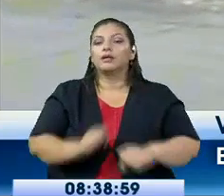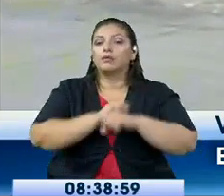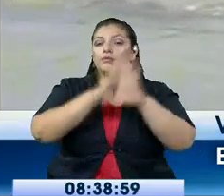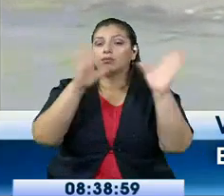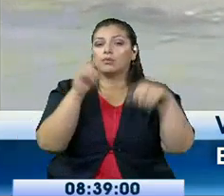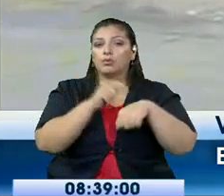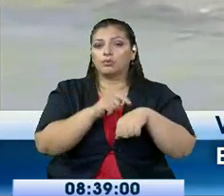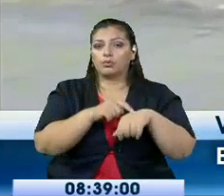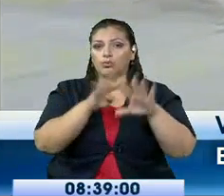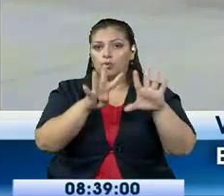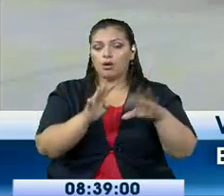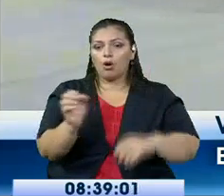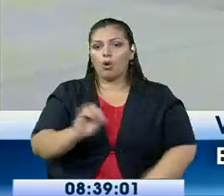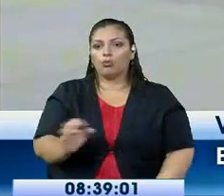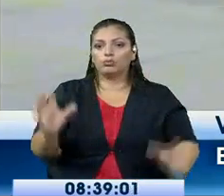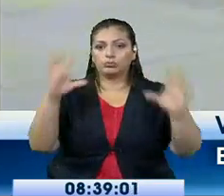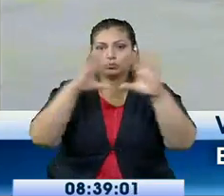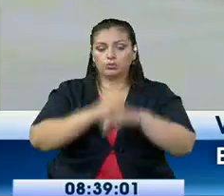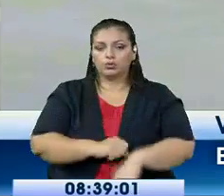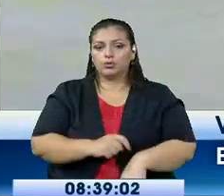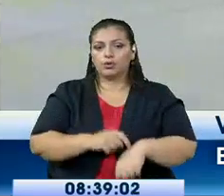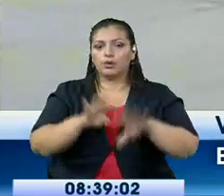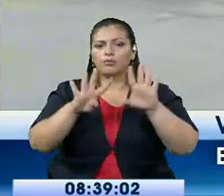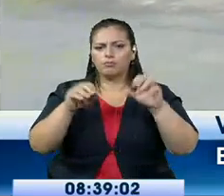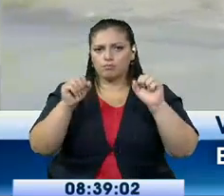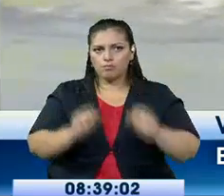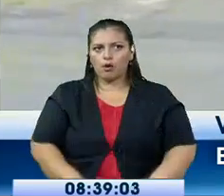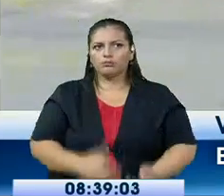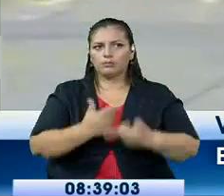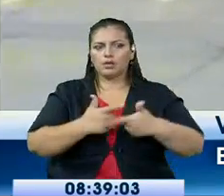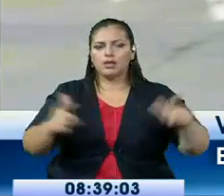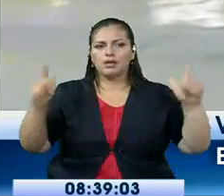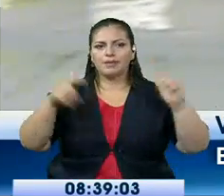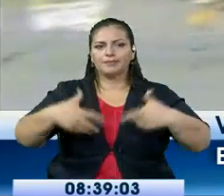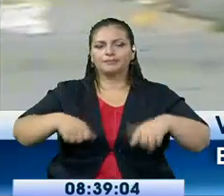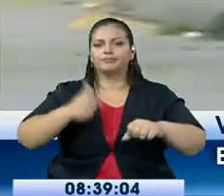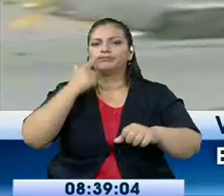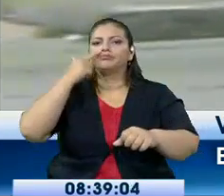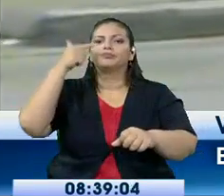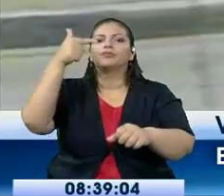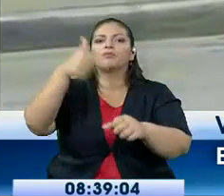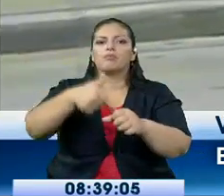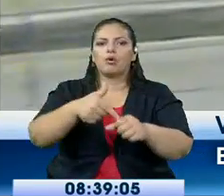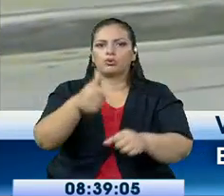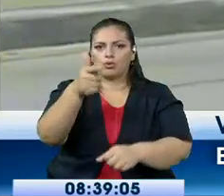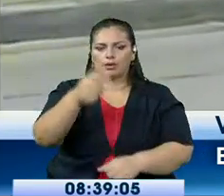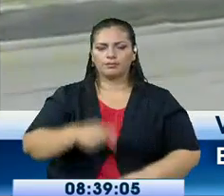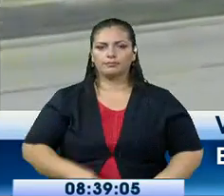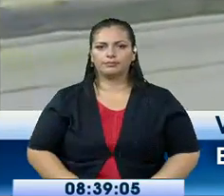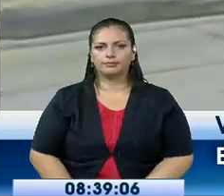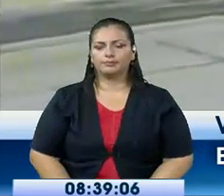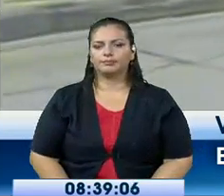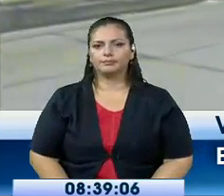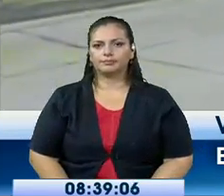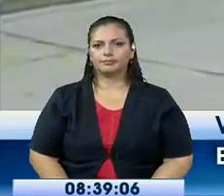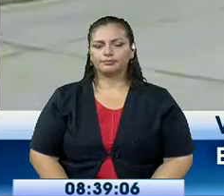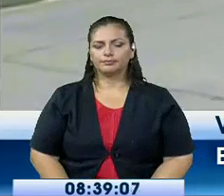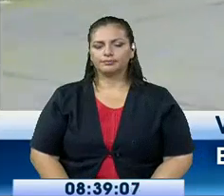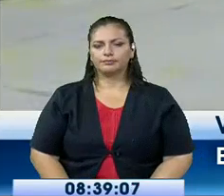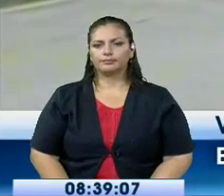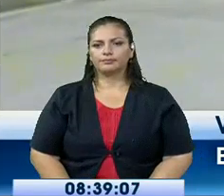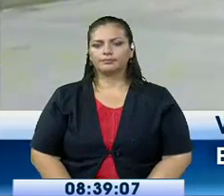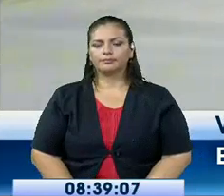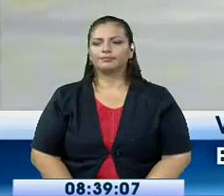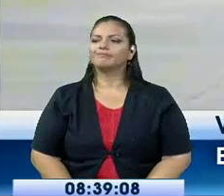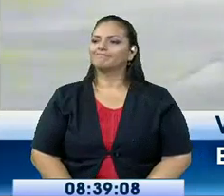o a las 9 de la noche. En esos dos horarios pueden ellos cargar combustible para que no interfieran con el tráfico de la ciudad.